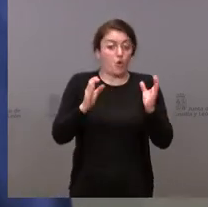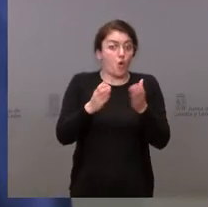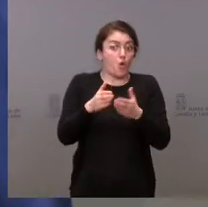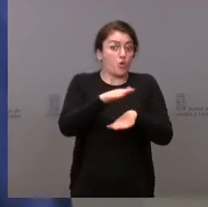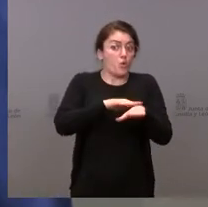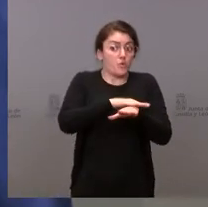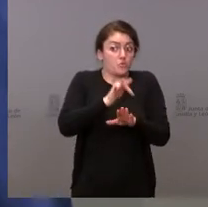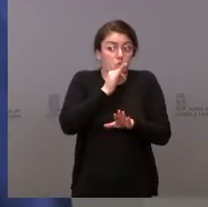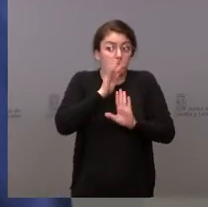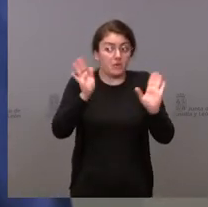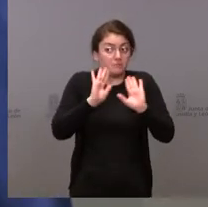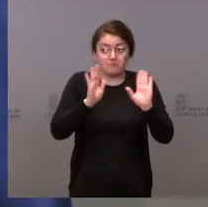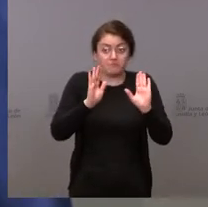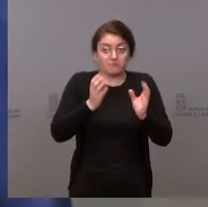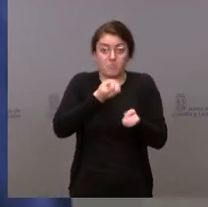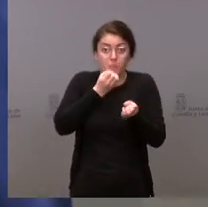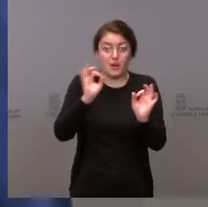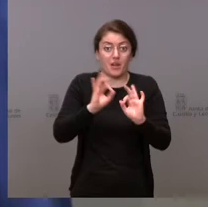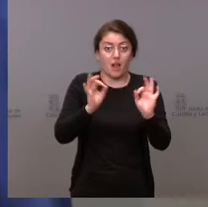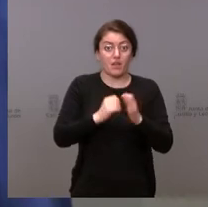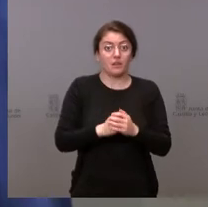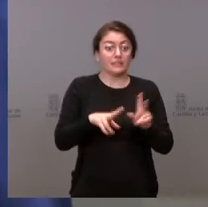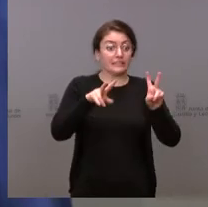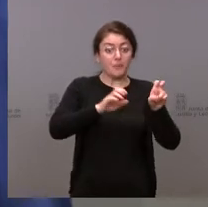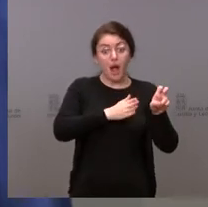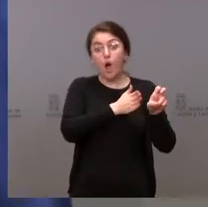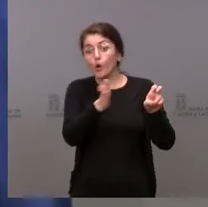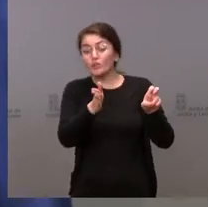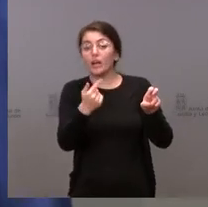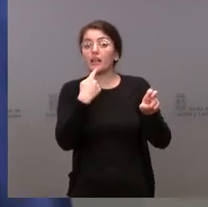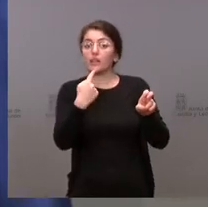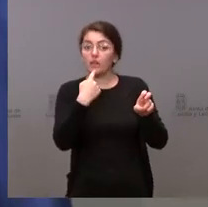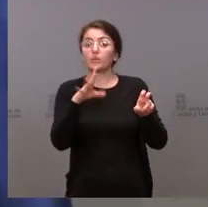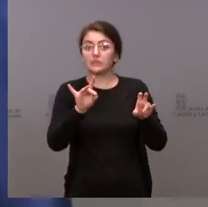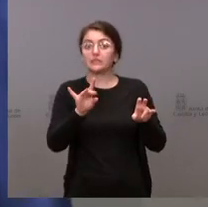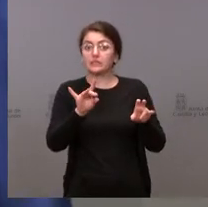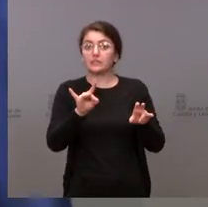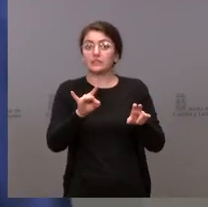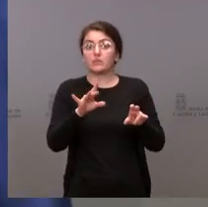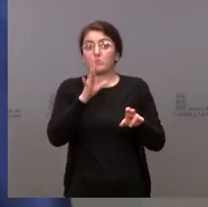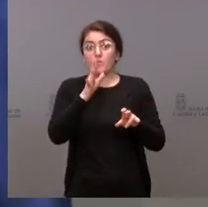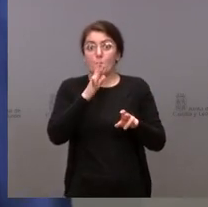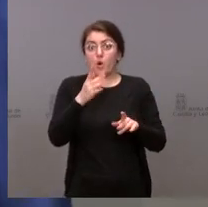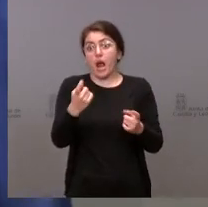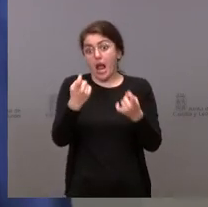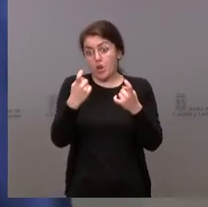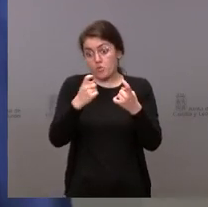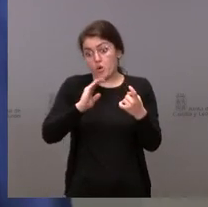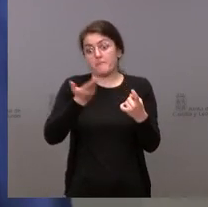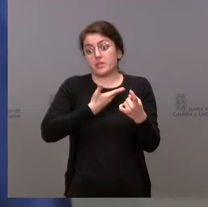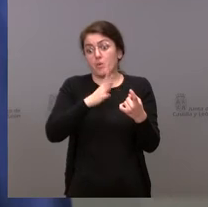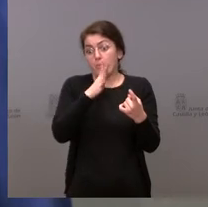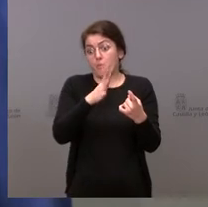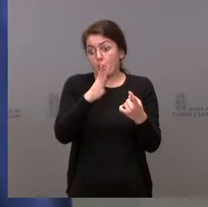posición sobre este asunto sí sobre otra cuestión que le planteo donde se produce una perjuicio un perjuicio sobre los alumnos porque se daba la